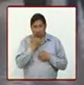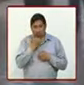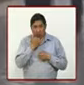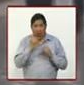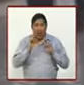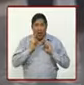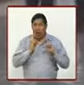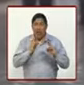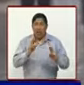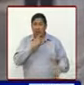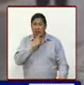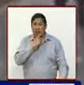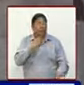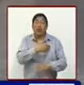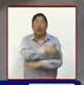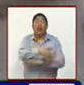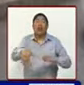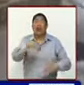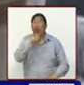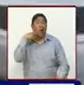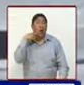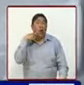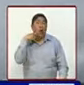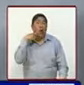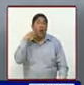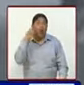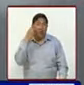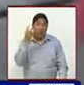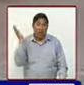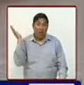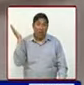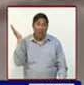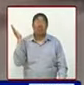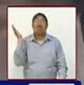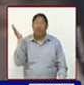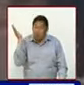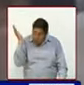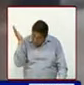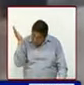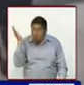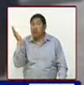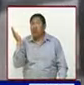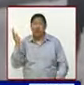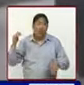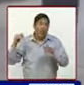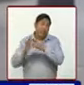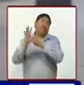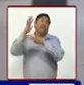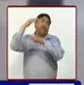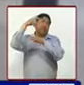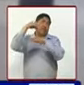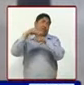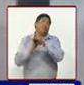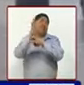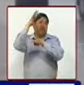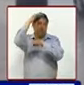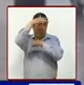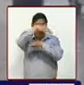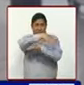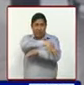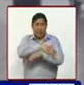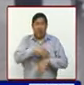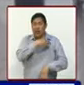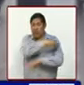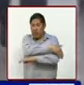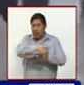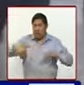en Río Seco, urbe alteña. Con esa fuerza pasaba el río, precisamente golpeando los puentes, los pasos peatonales en Río